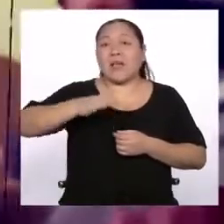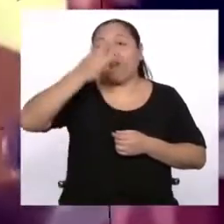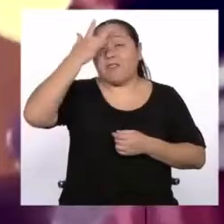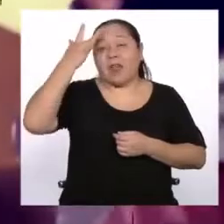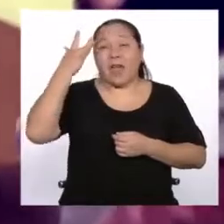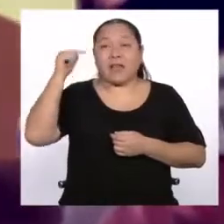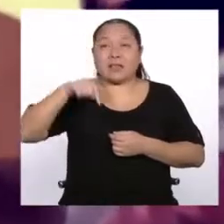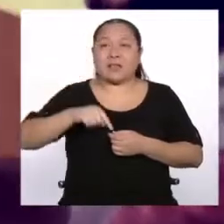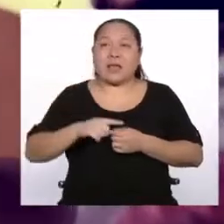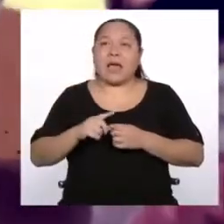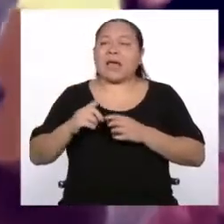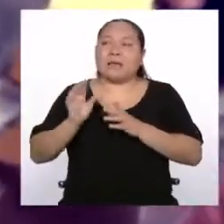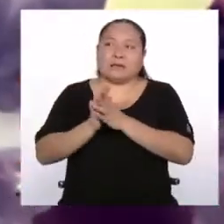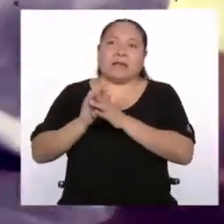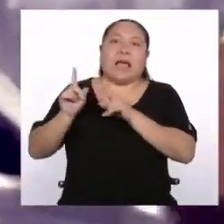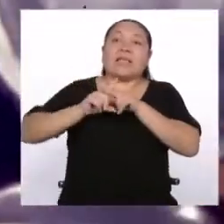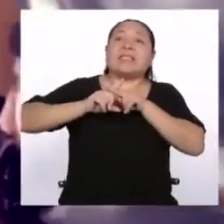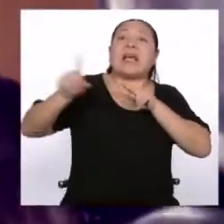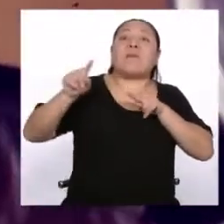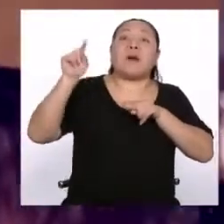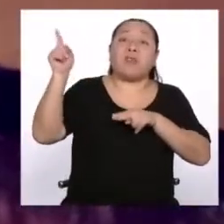religiosas en Europa.